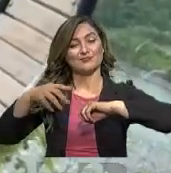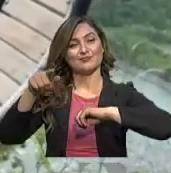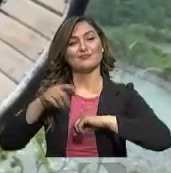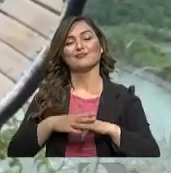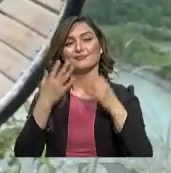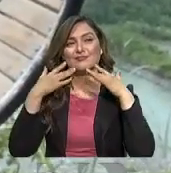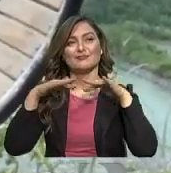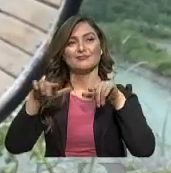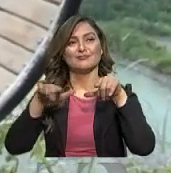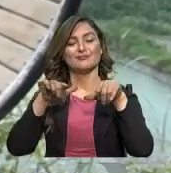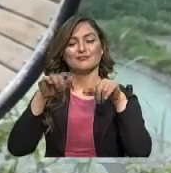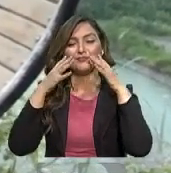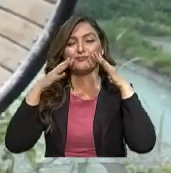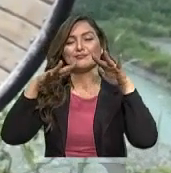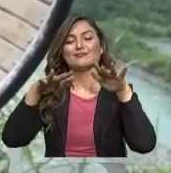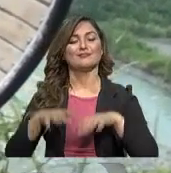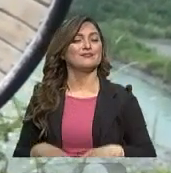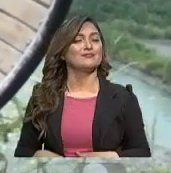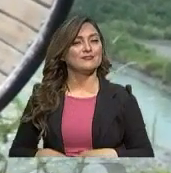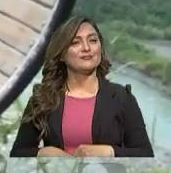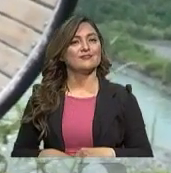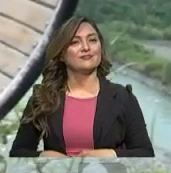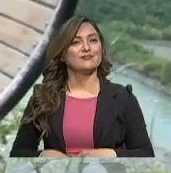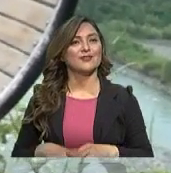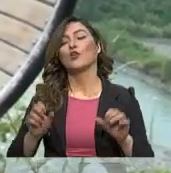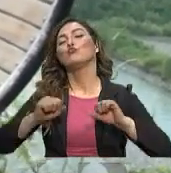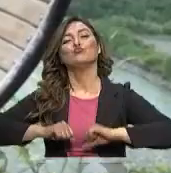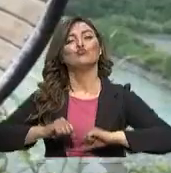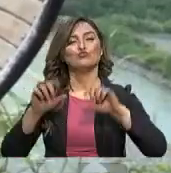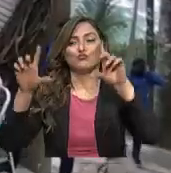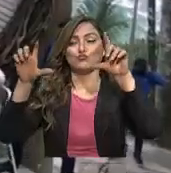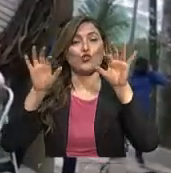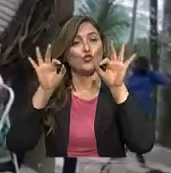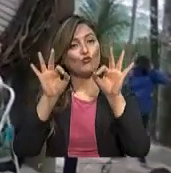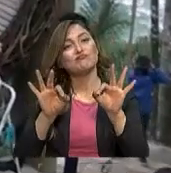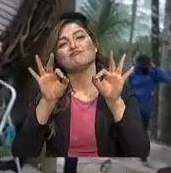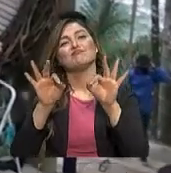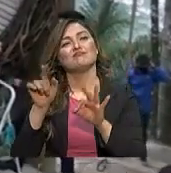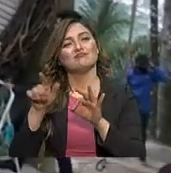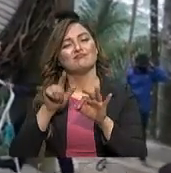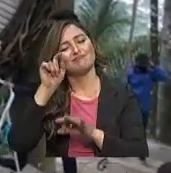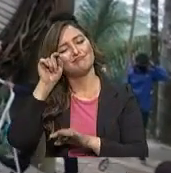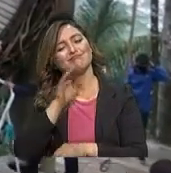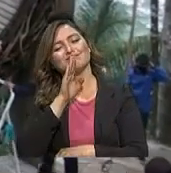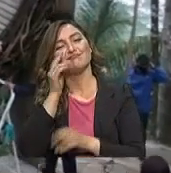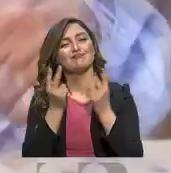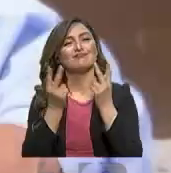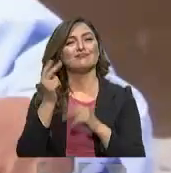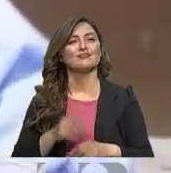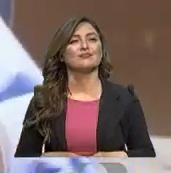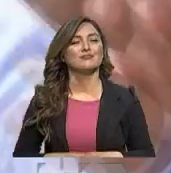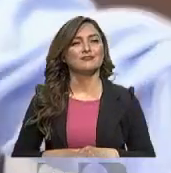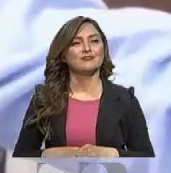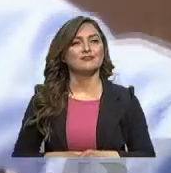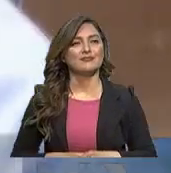faltar en el mirador Miramera. Aquí usted podrá tomarse espectaculares fotos para llevar un buen recuerdo de su visita. Este